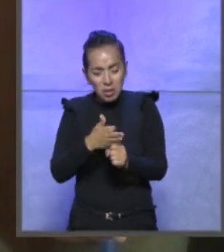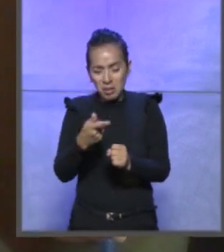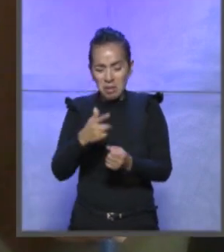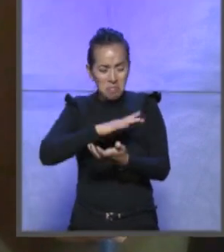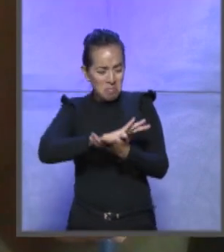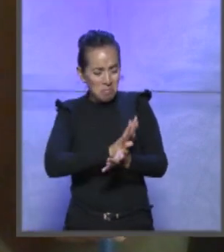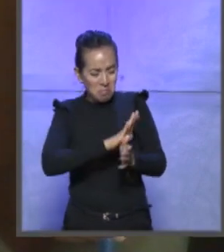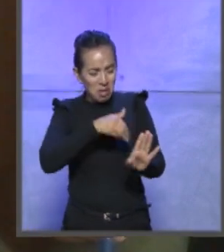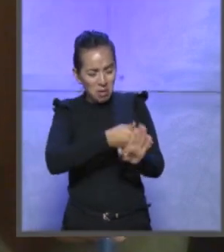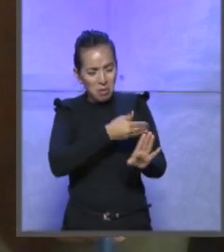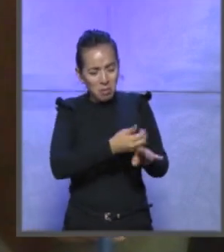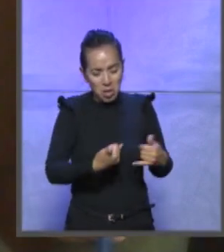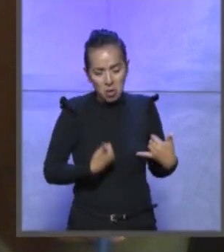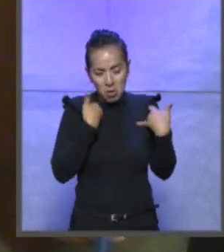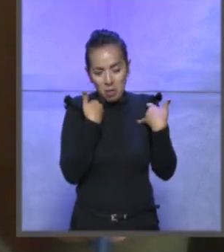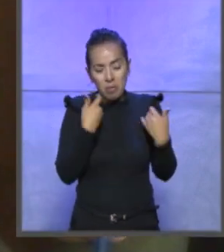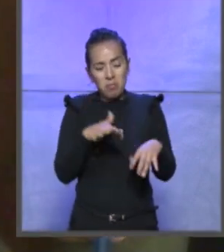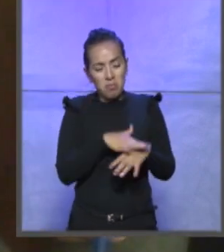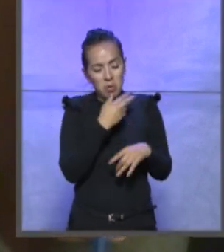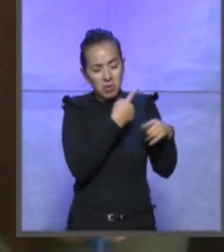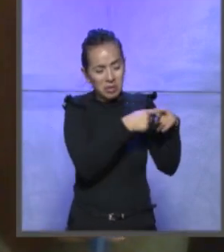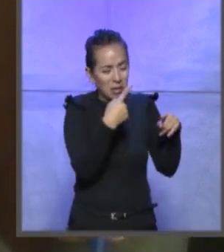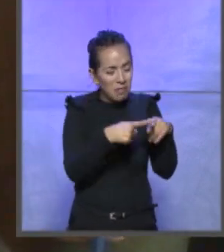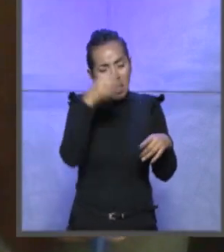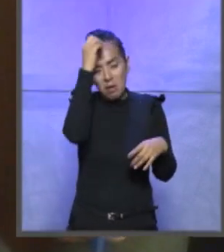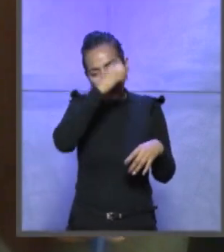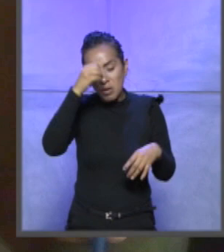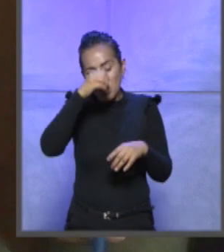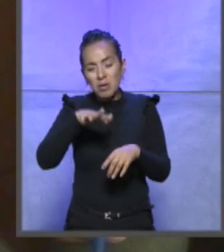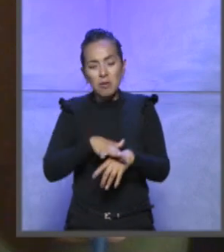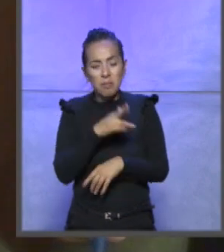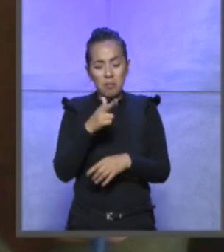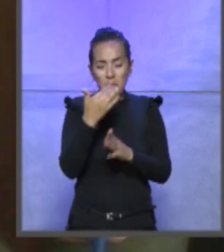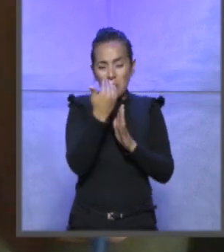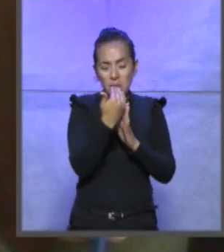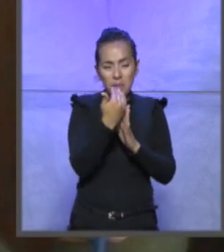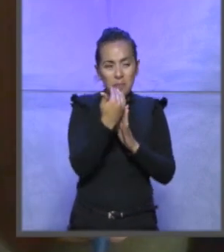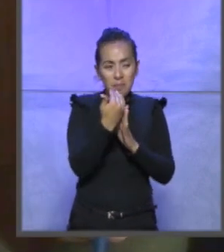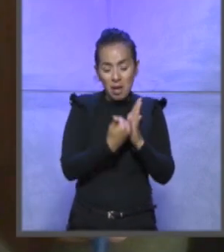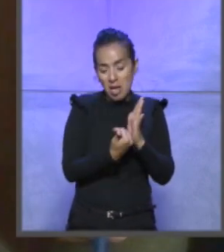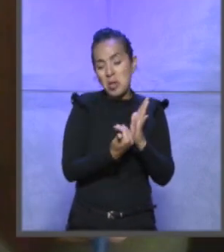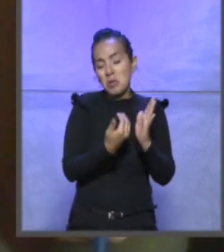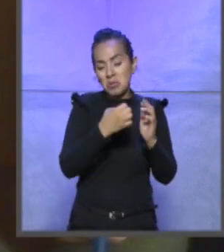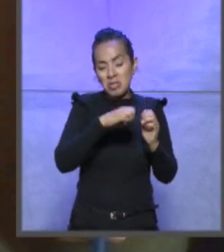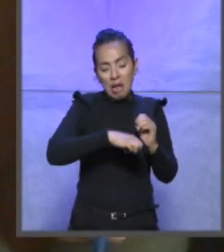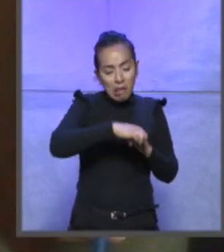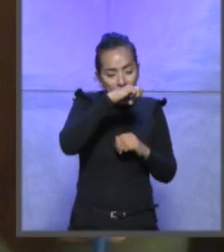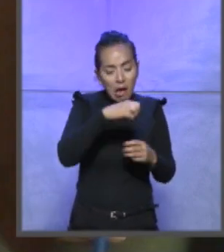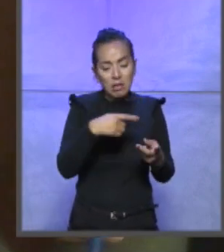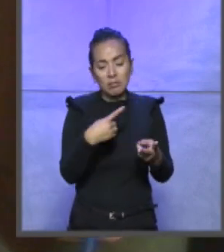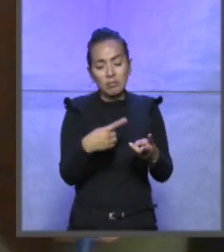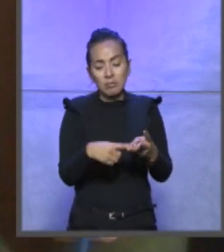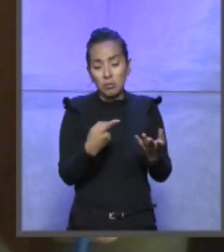están discriminando y haciendo de menos a un joven por su diversidad de opinión, por tener menos años que